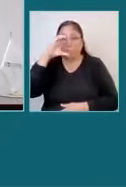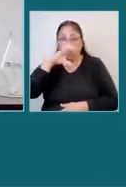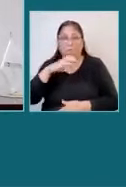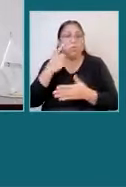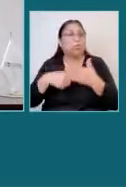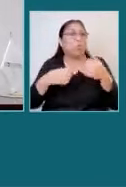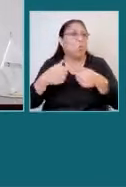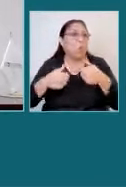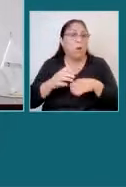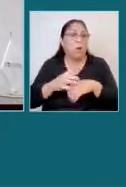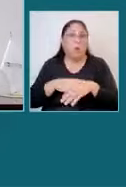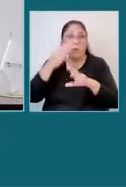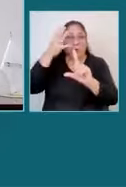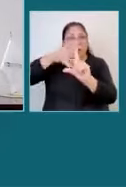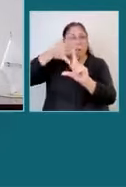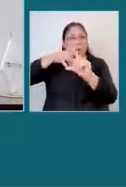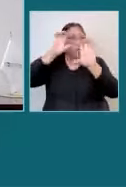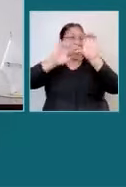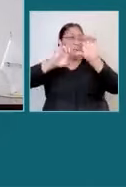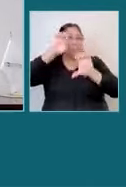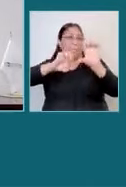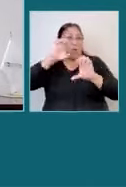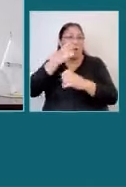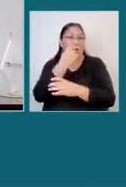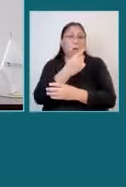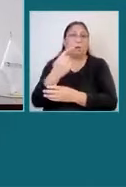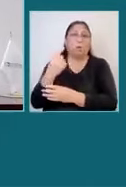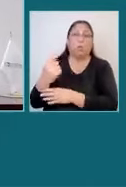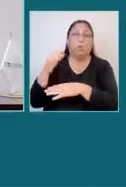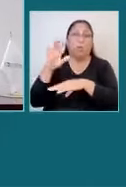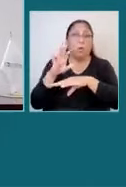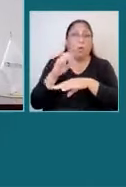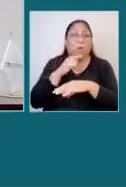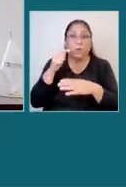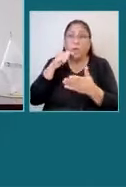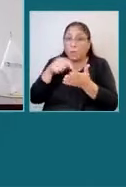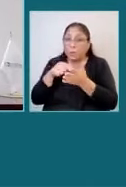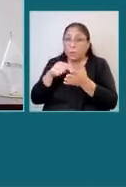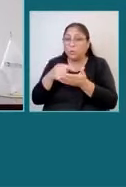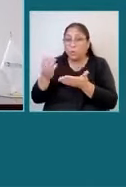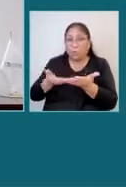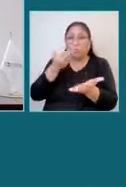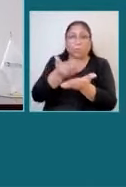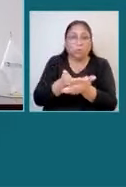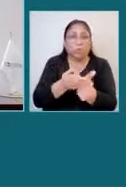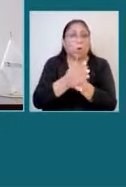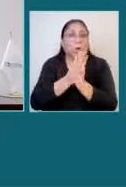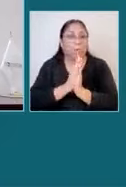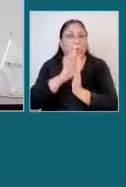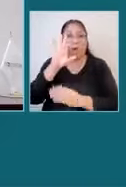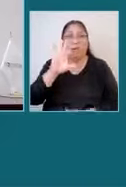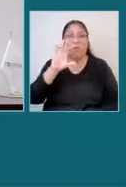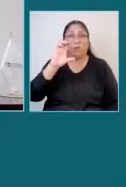momento de evaluar a cada uno de los fondos de Venture Capital que postulan al